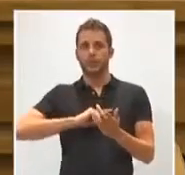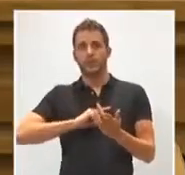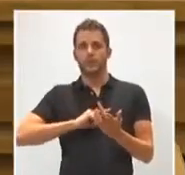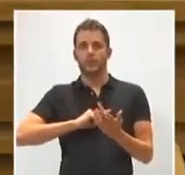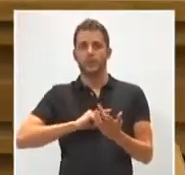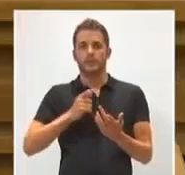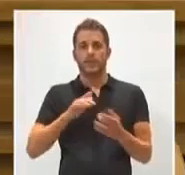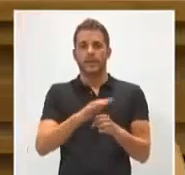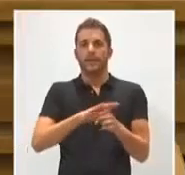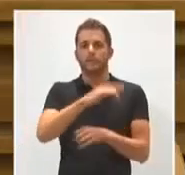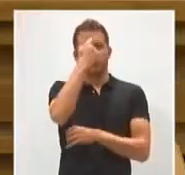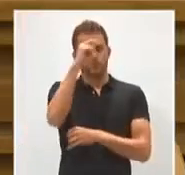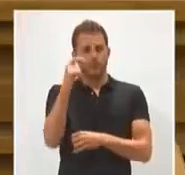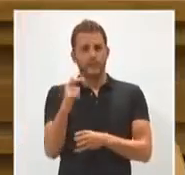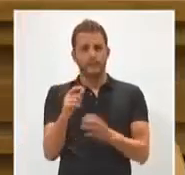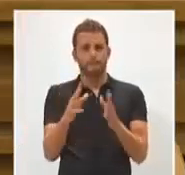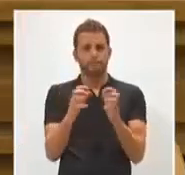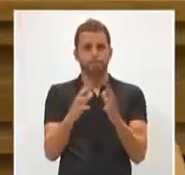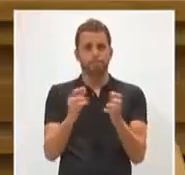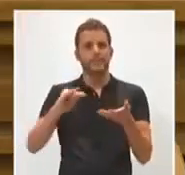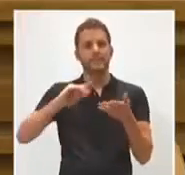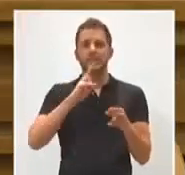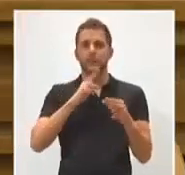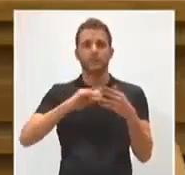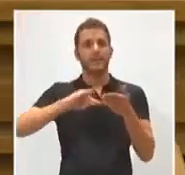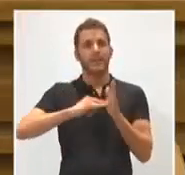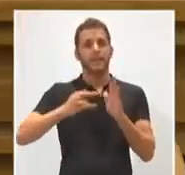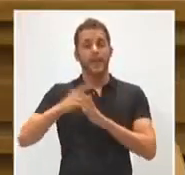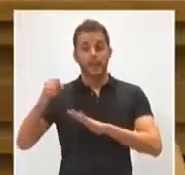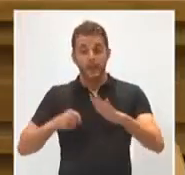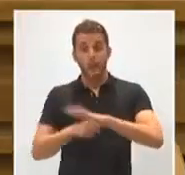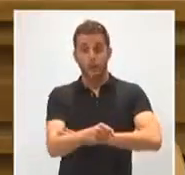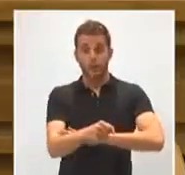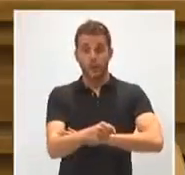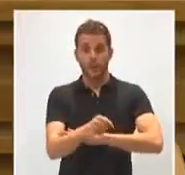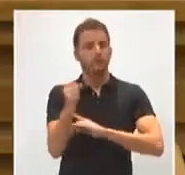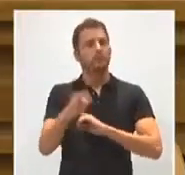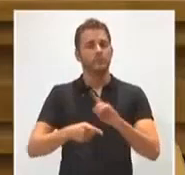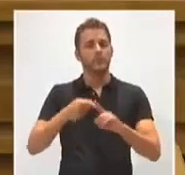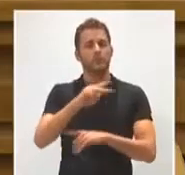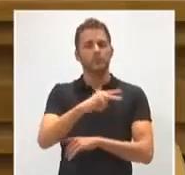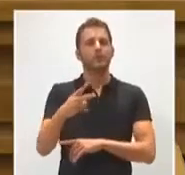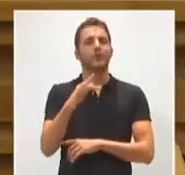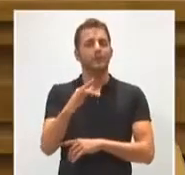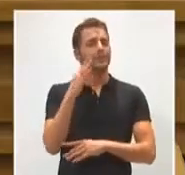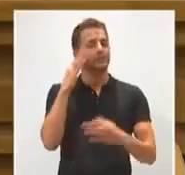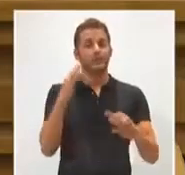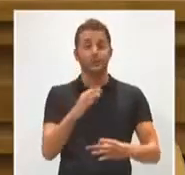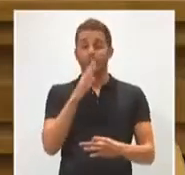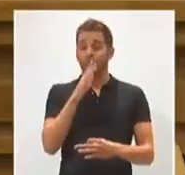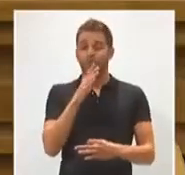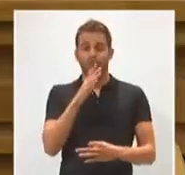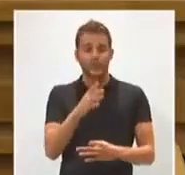y vamos a poner en marcha esta el plan de incorporación que realmente va a dar resultado ya lo verán porque por poco que den